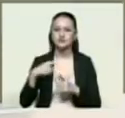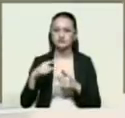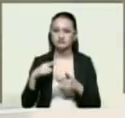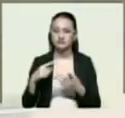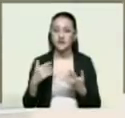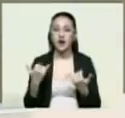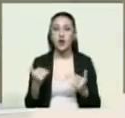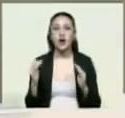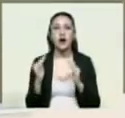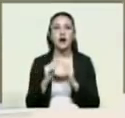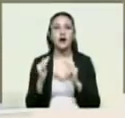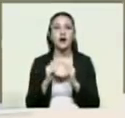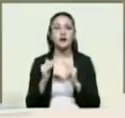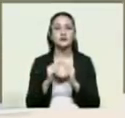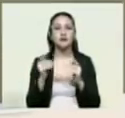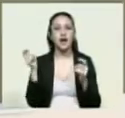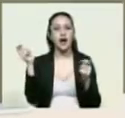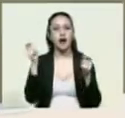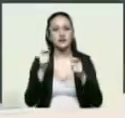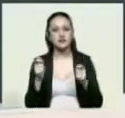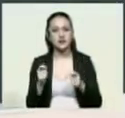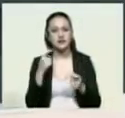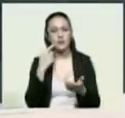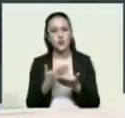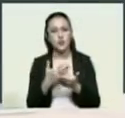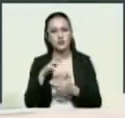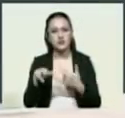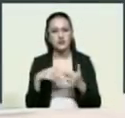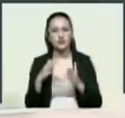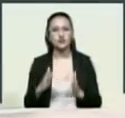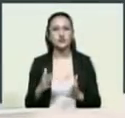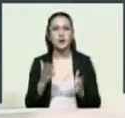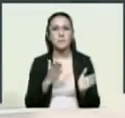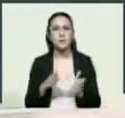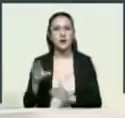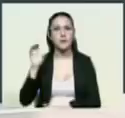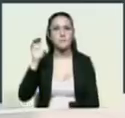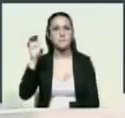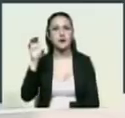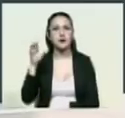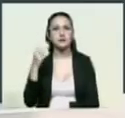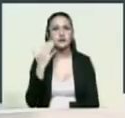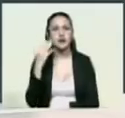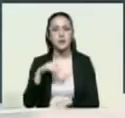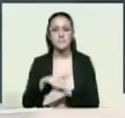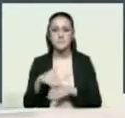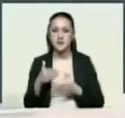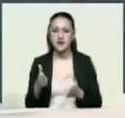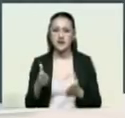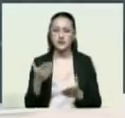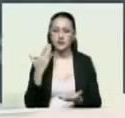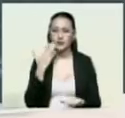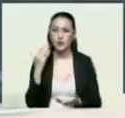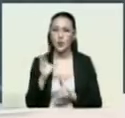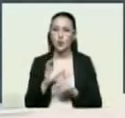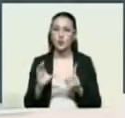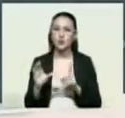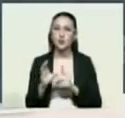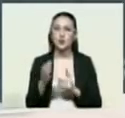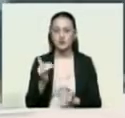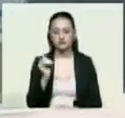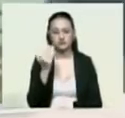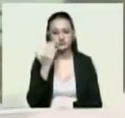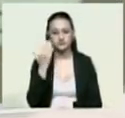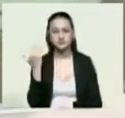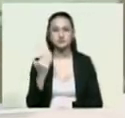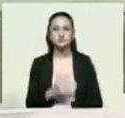Vamos a las casas del artista. Dan propuestas revolucionarias a través del Plan de la Patria. Y está el ministro precisamente de la cartera de Cultura, Ernesto Villegas